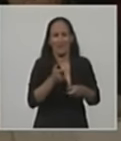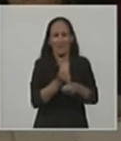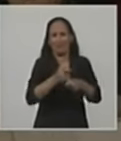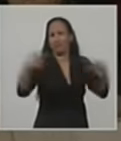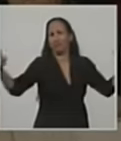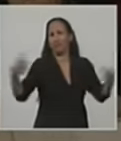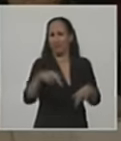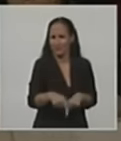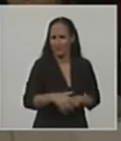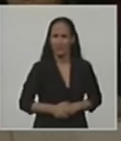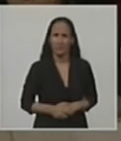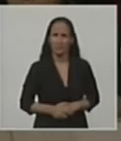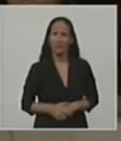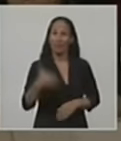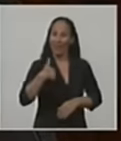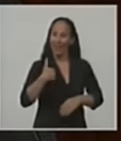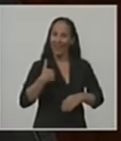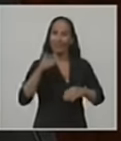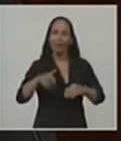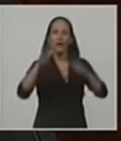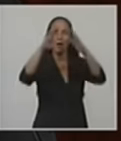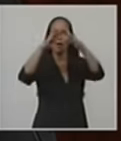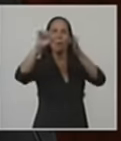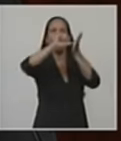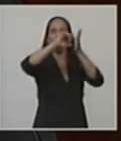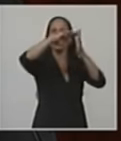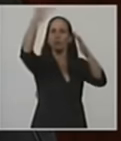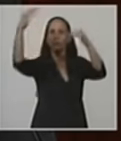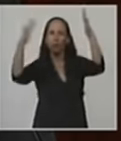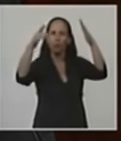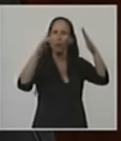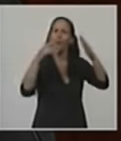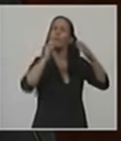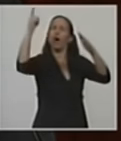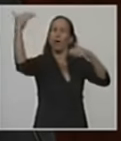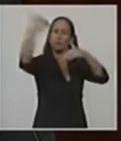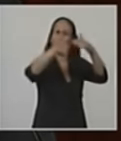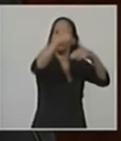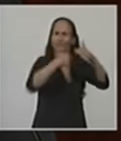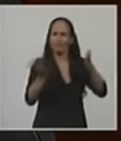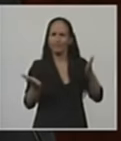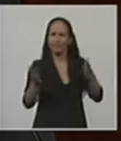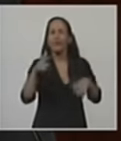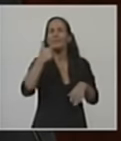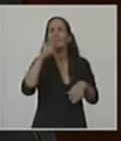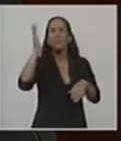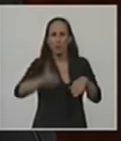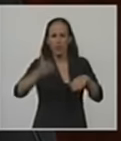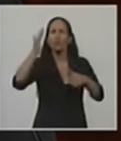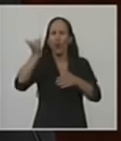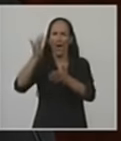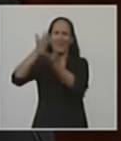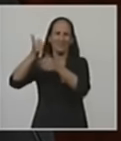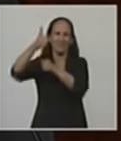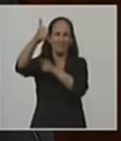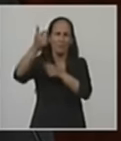Nuestras fronteras están virtualmente indefensas, ya que solo el 17% está radarizado y encima nuestra